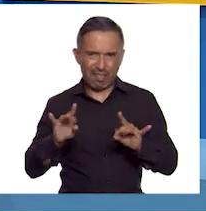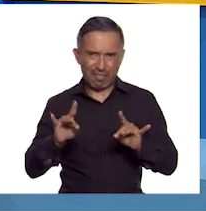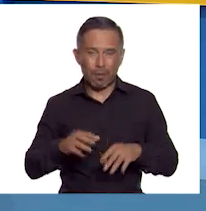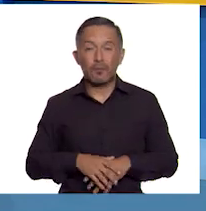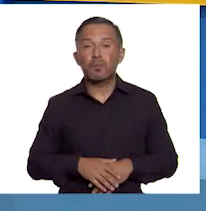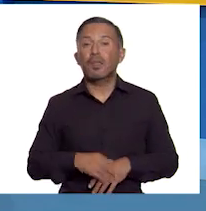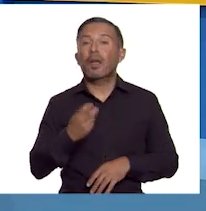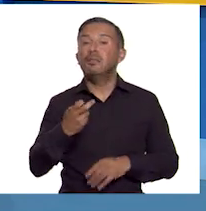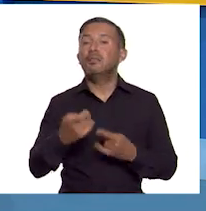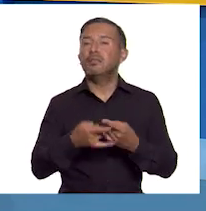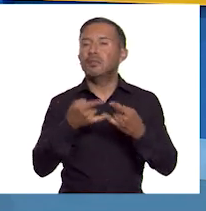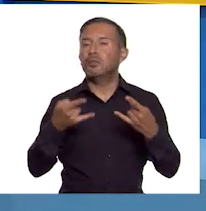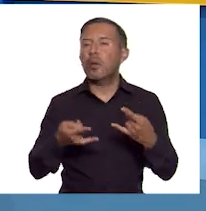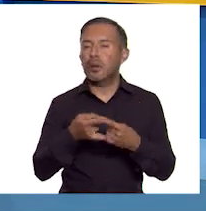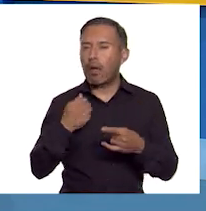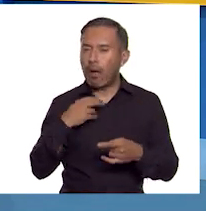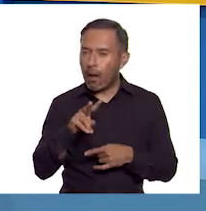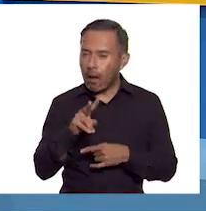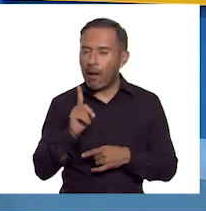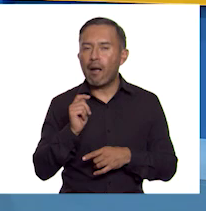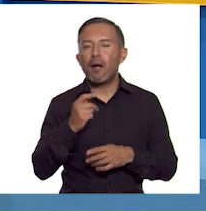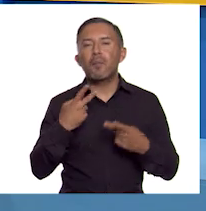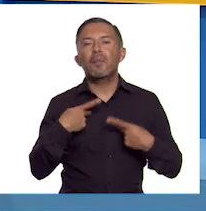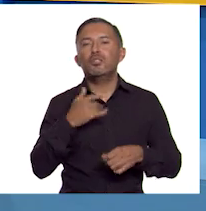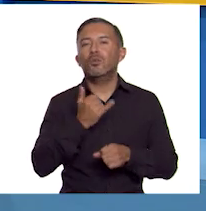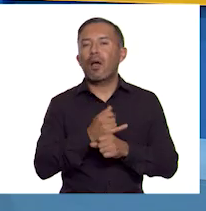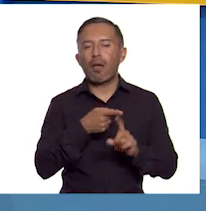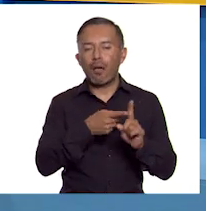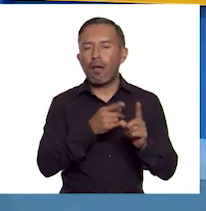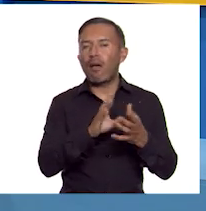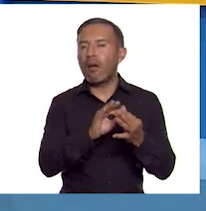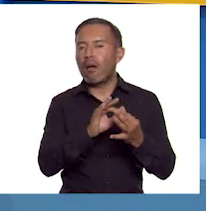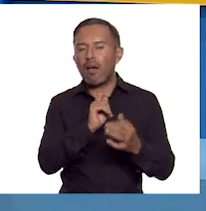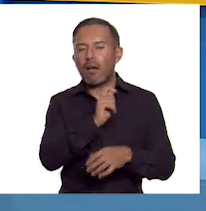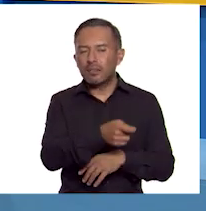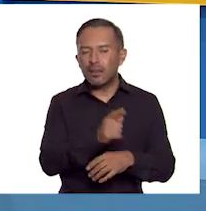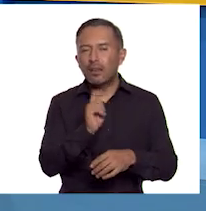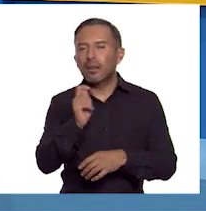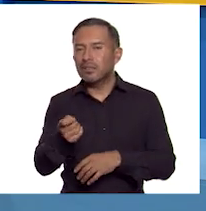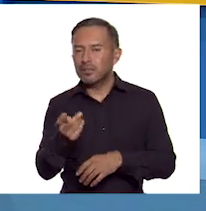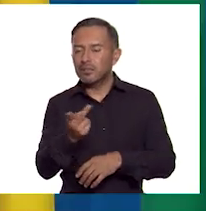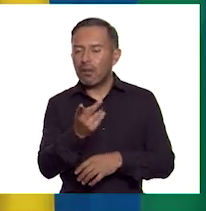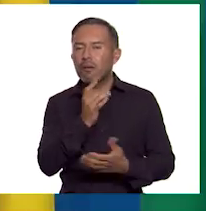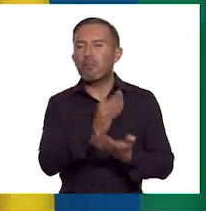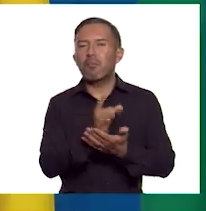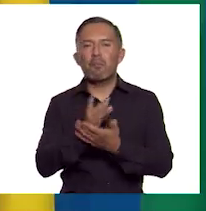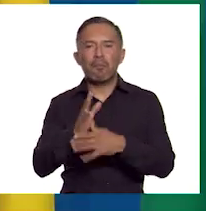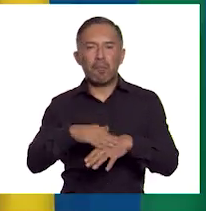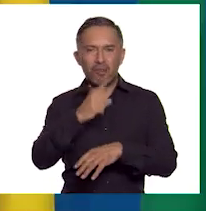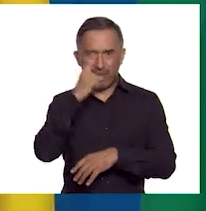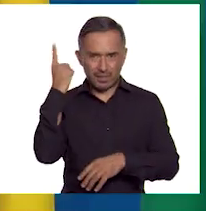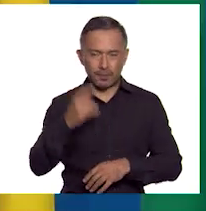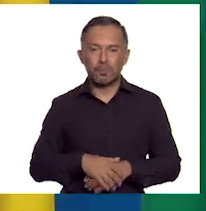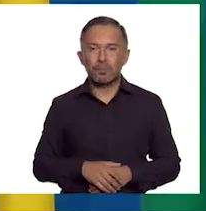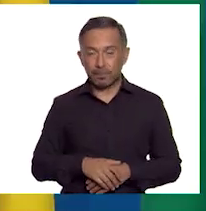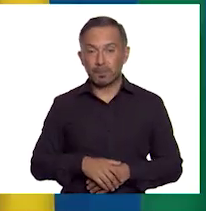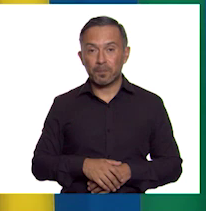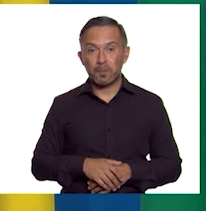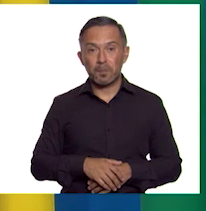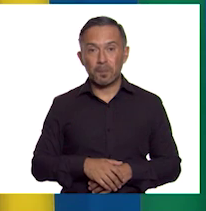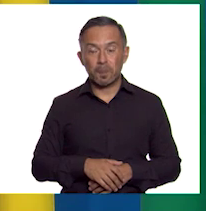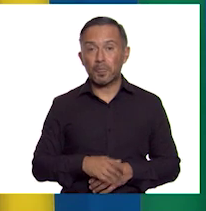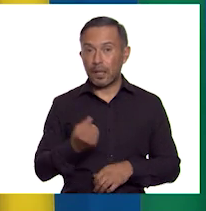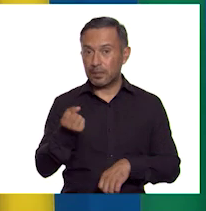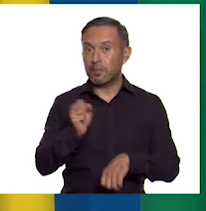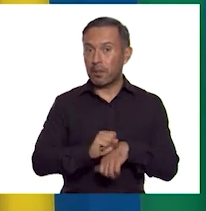será más fácil describir a los personajes y encontrar pistas sobre su forma de ser. De acuerdo con lo que vimos